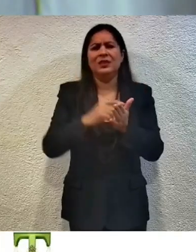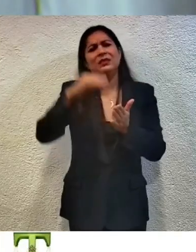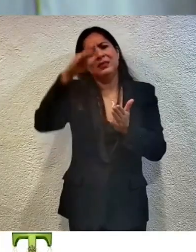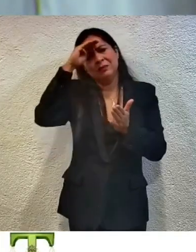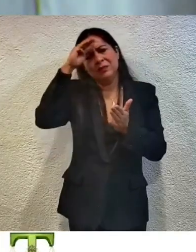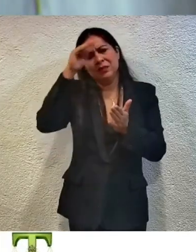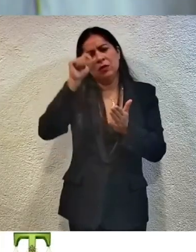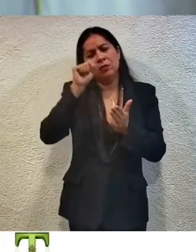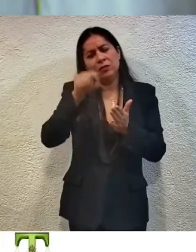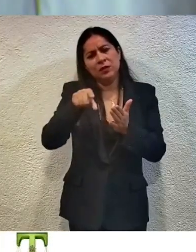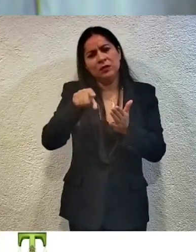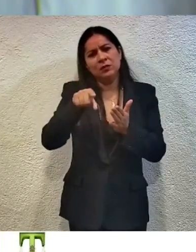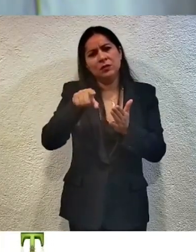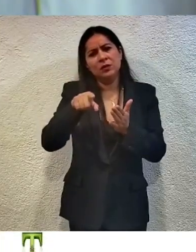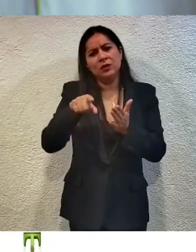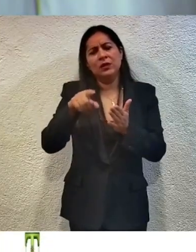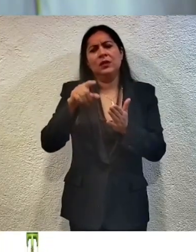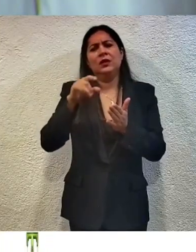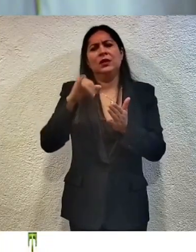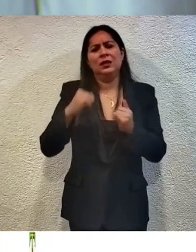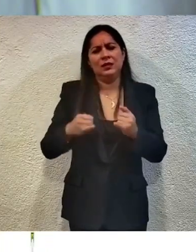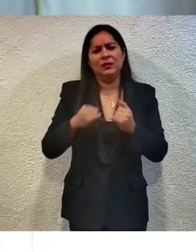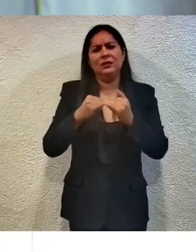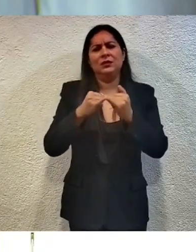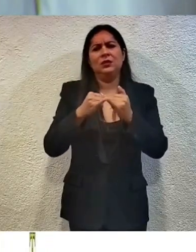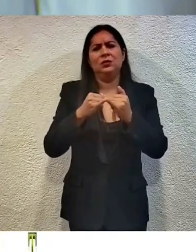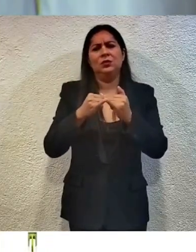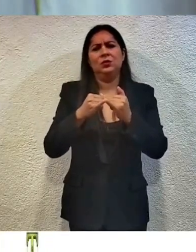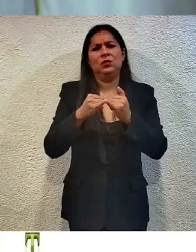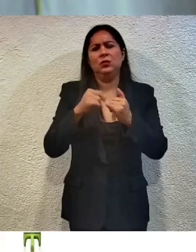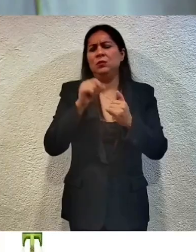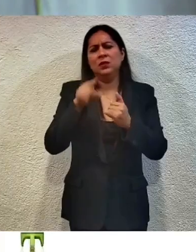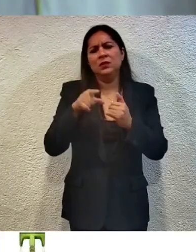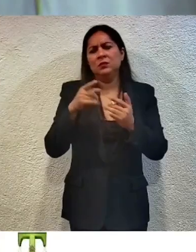que consideró el Instituto en motivación y fundamentación.